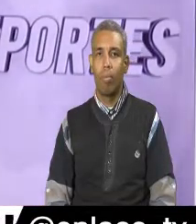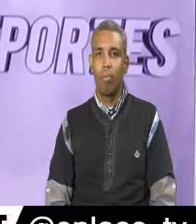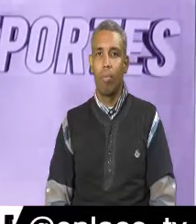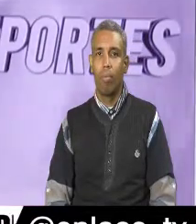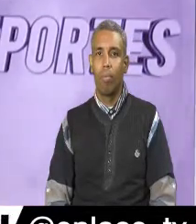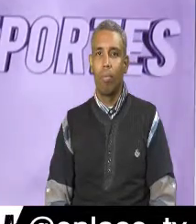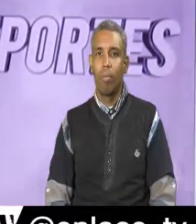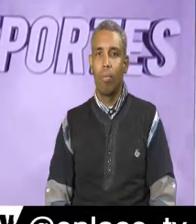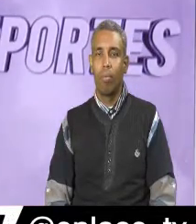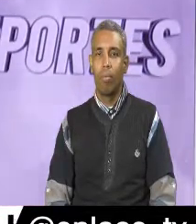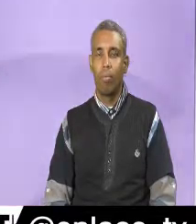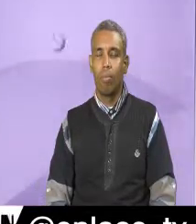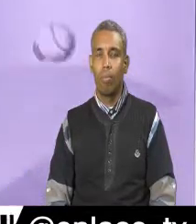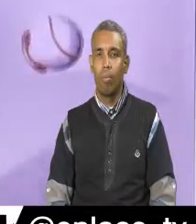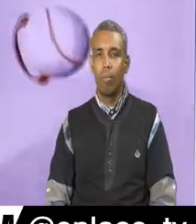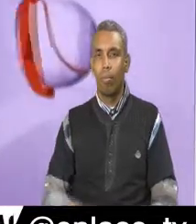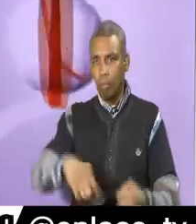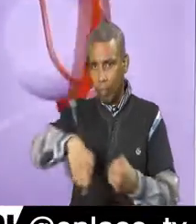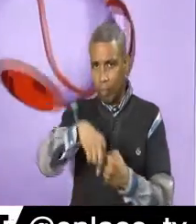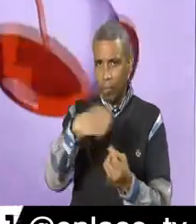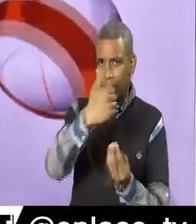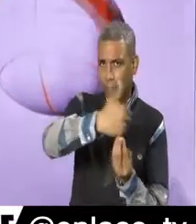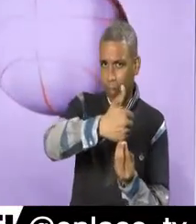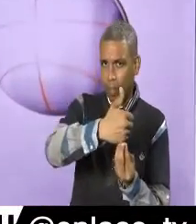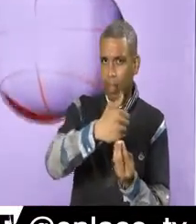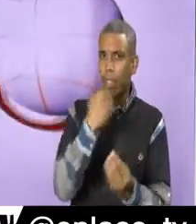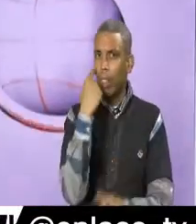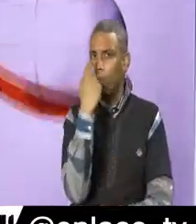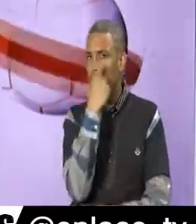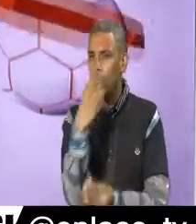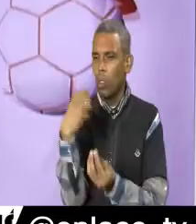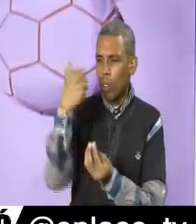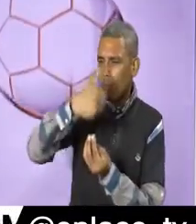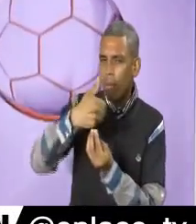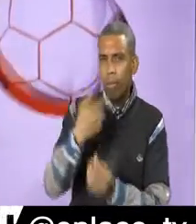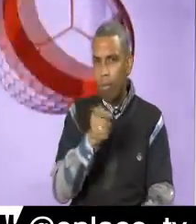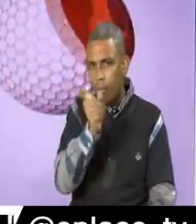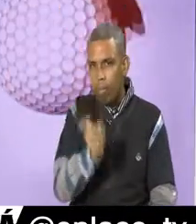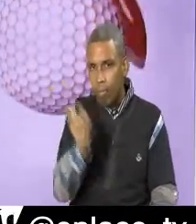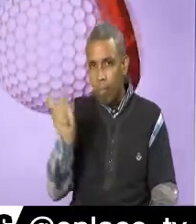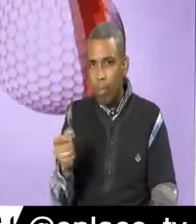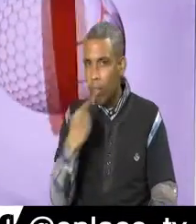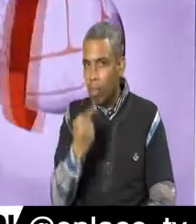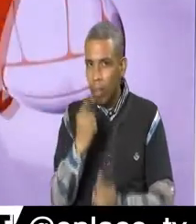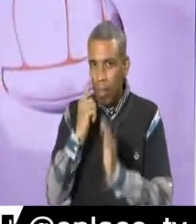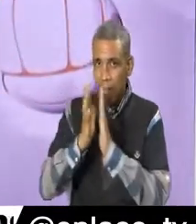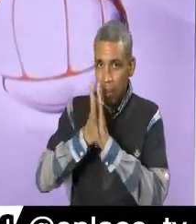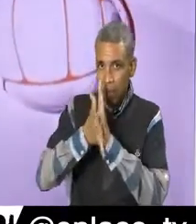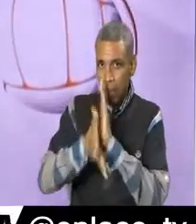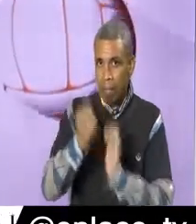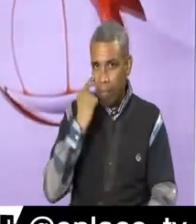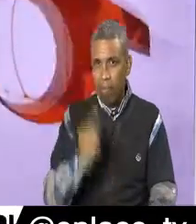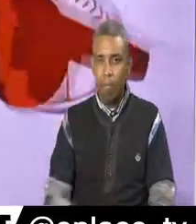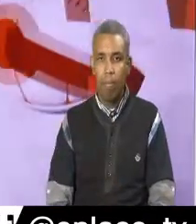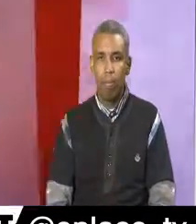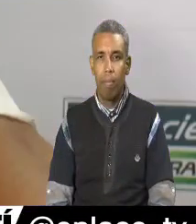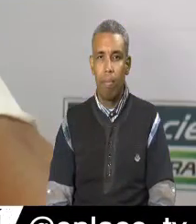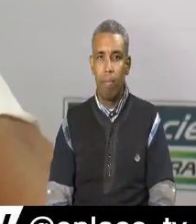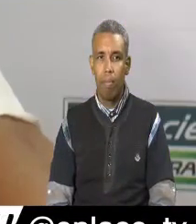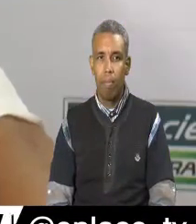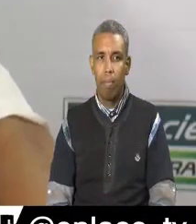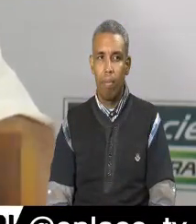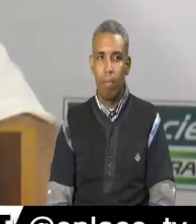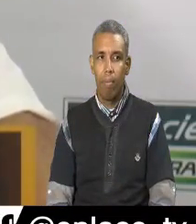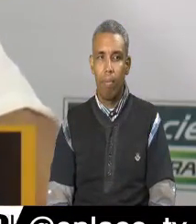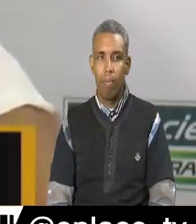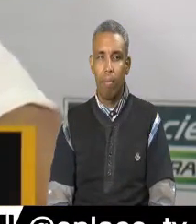Los técnicos de la Alianza Petrolera y del Atlético Junior analizaron el triunfo de la máquina amarilla anoche en el Daniel Villa Zapata.